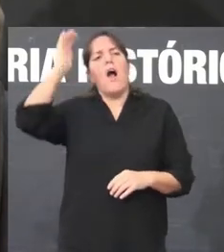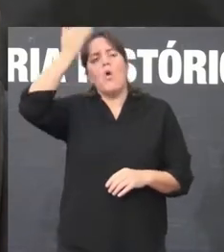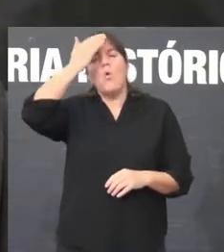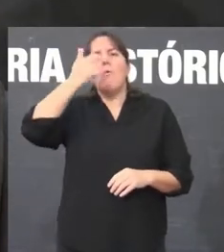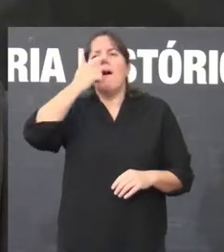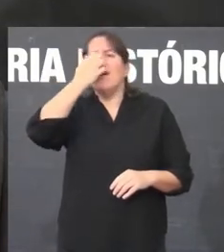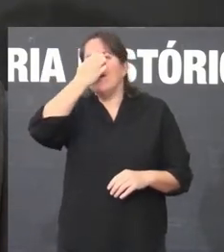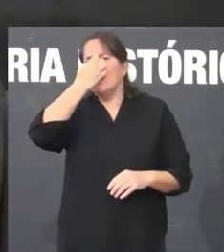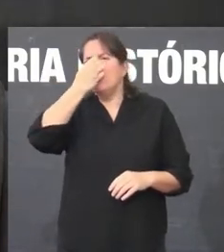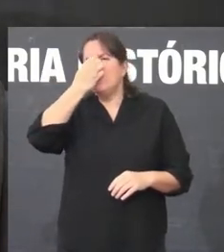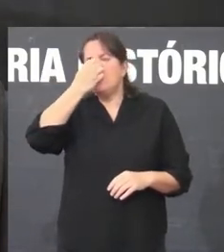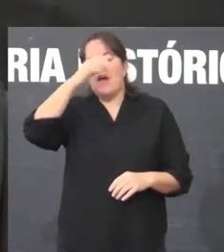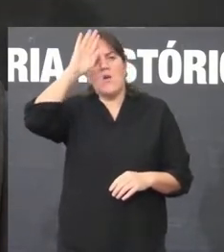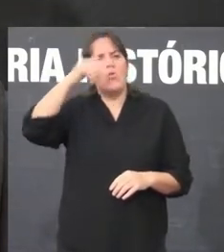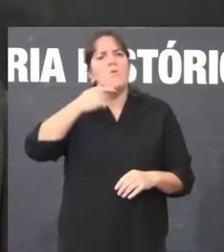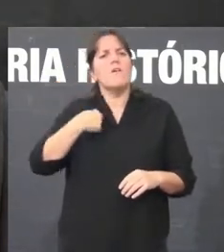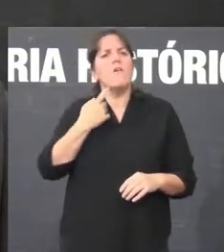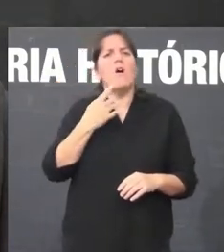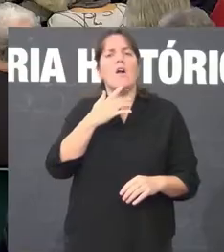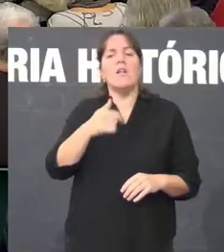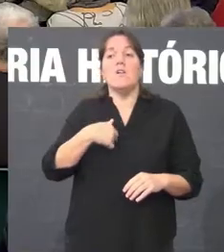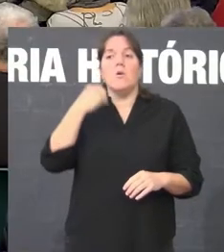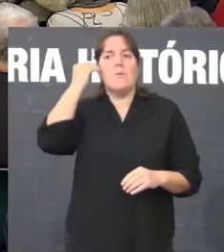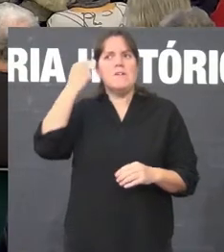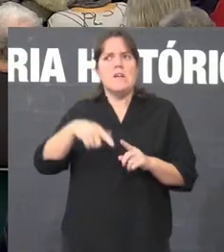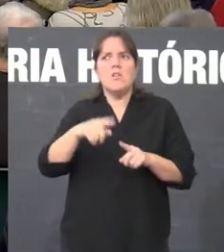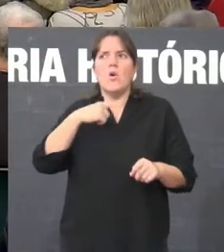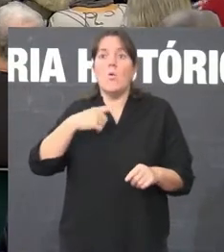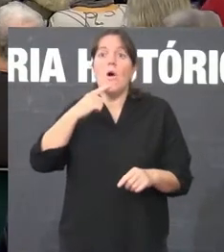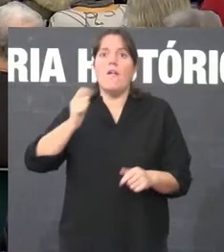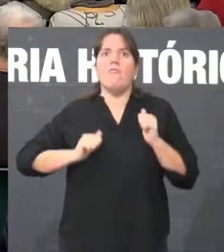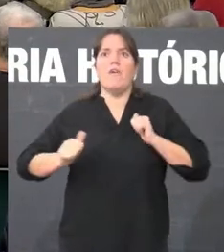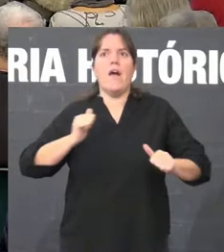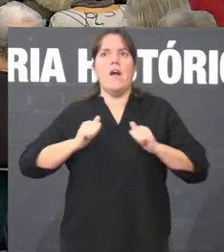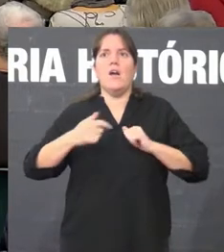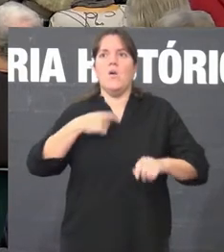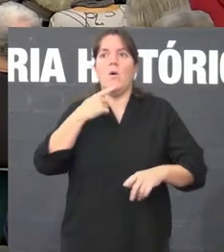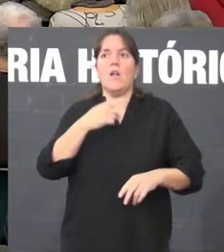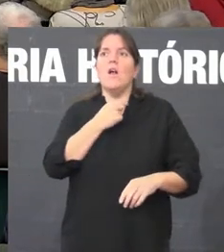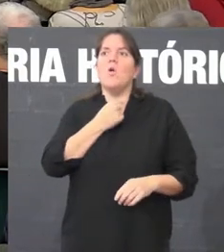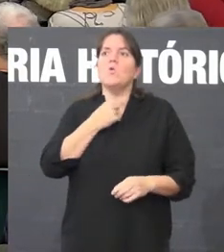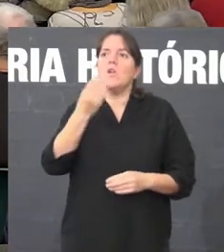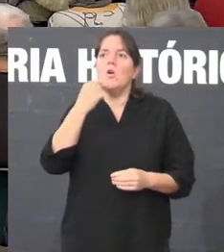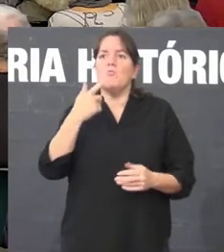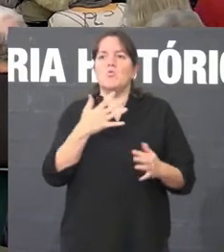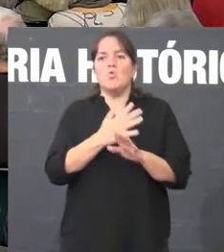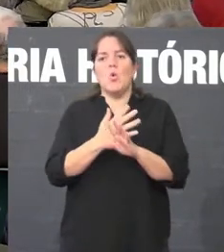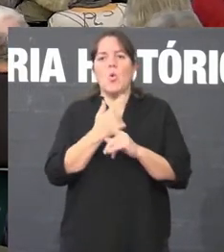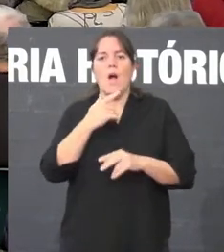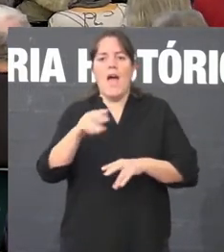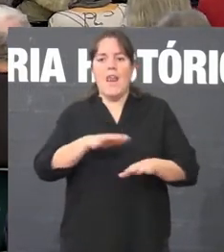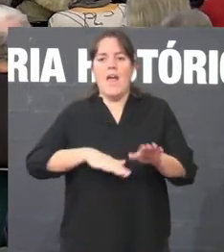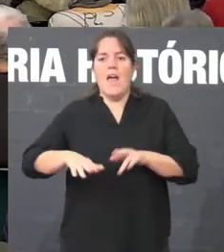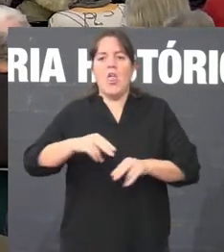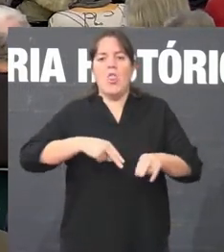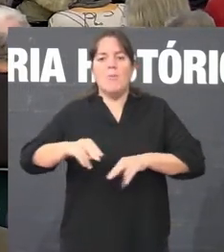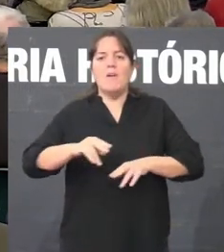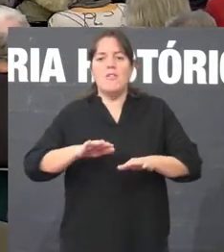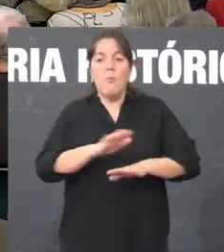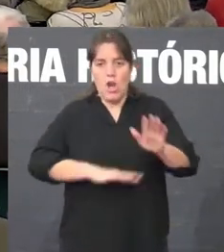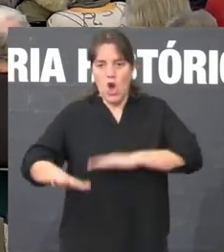dirixentes, e eu pensaba, pobre Fraga, co que lle gustaba a él, ademais, xogar o dominó con Fidel Castro, pobre Fraga. Pero